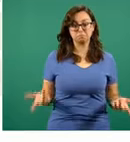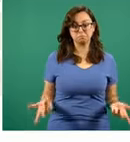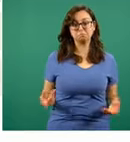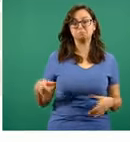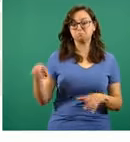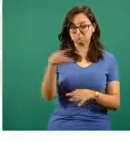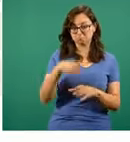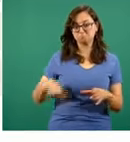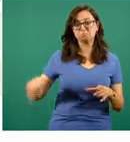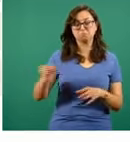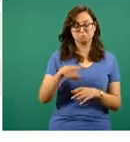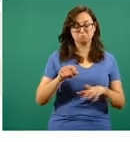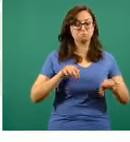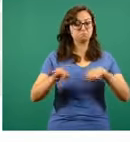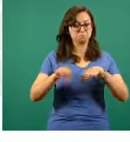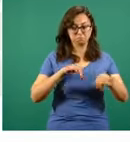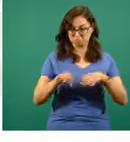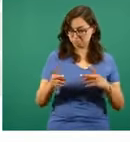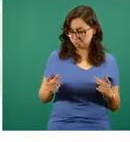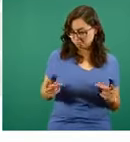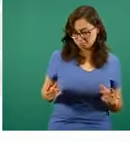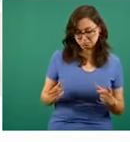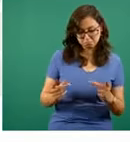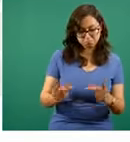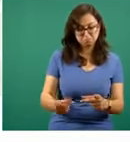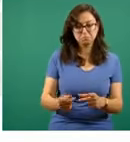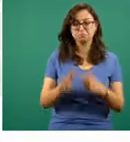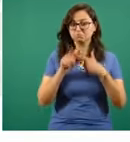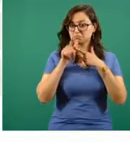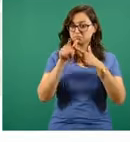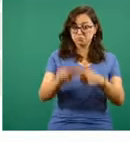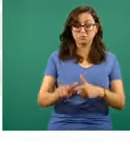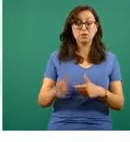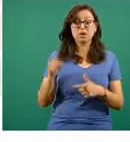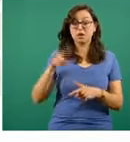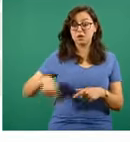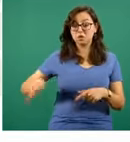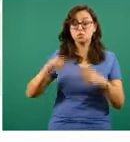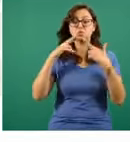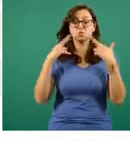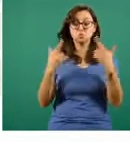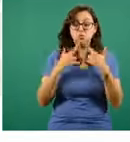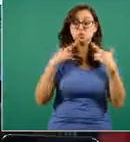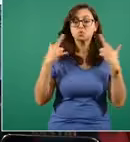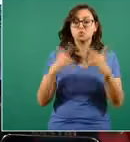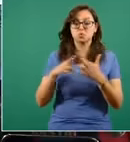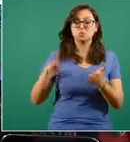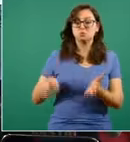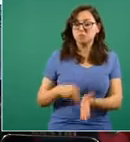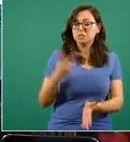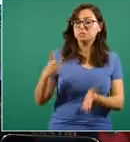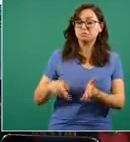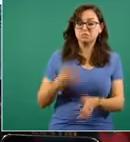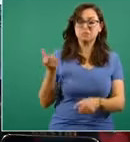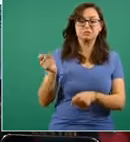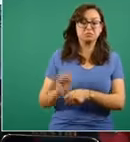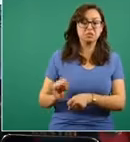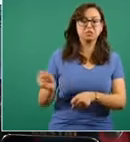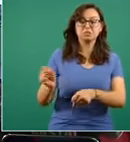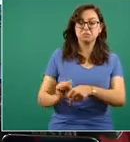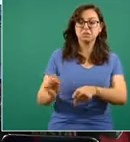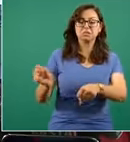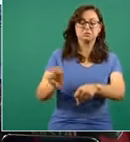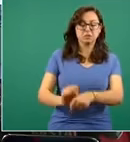continúan activos, están en este momento sesionando prácticamente una vez a la semana porque están continuamente